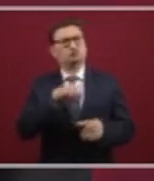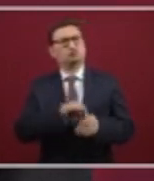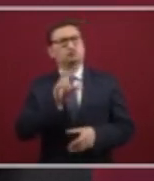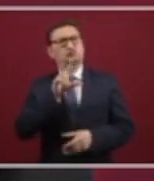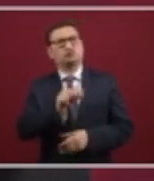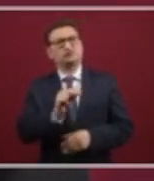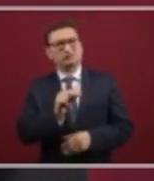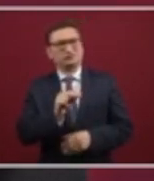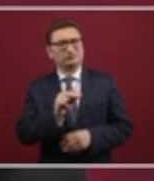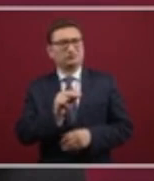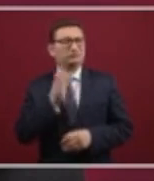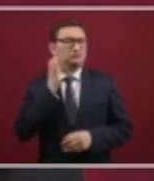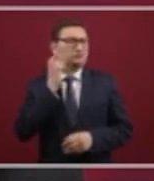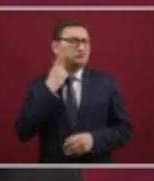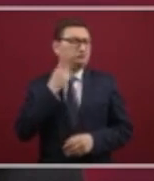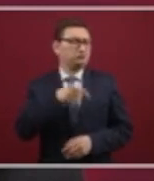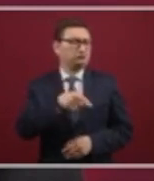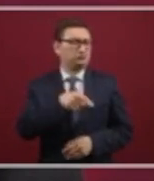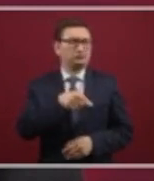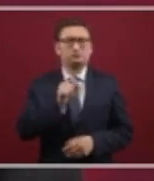Cámara de Diputados